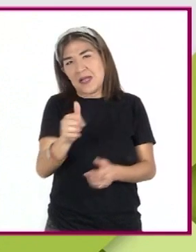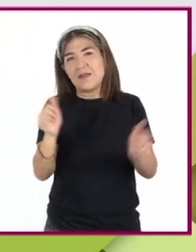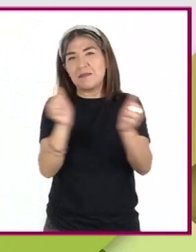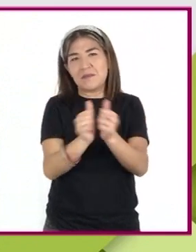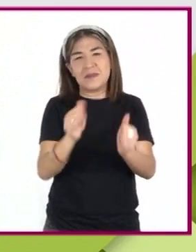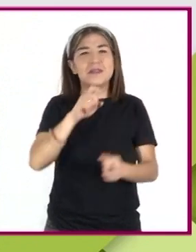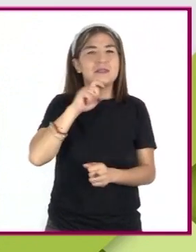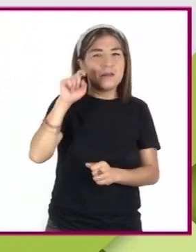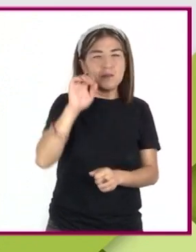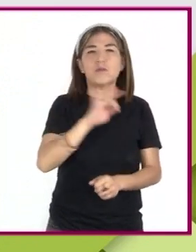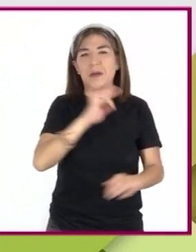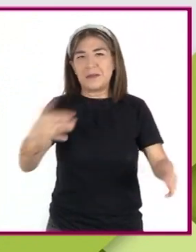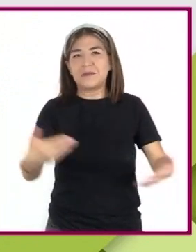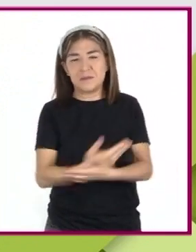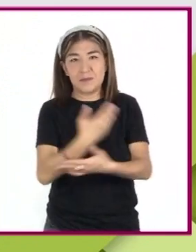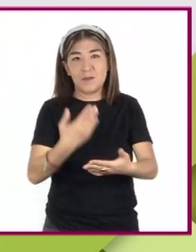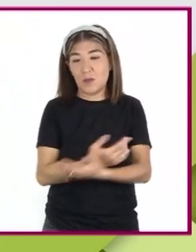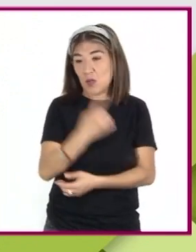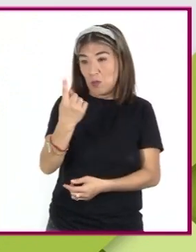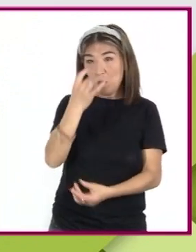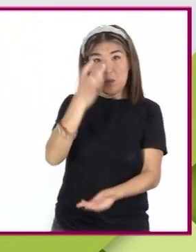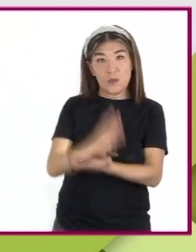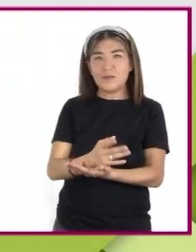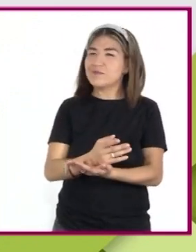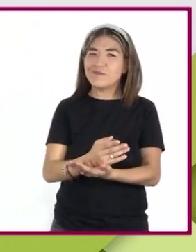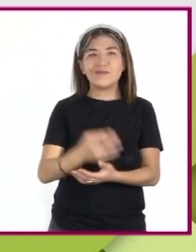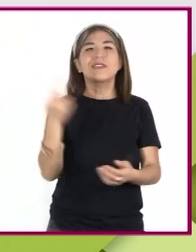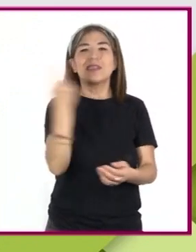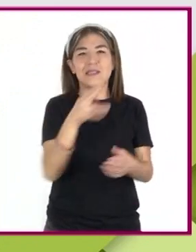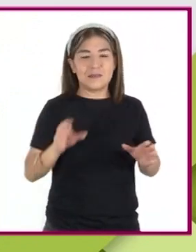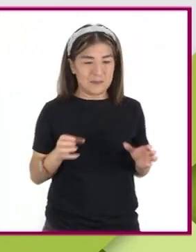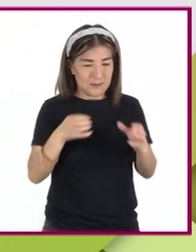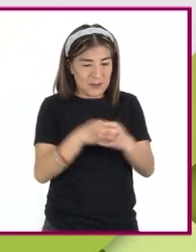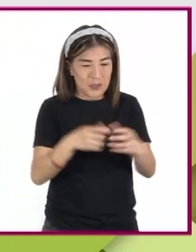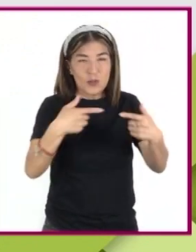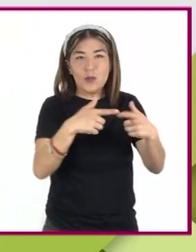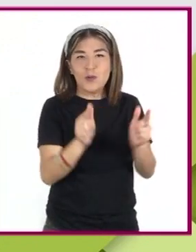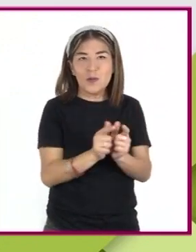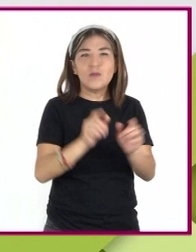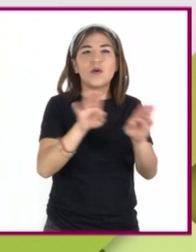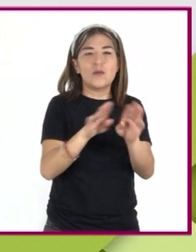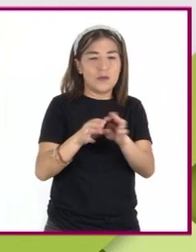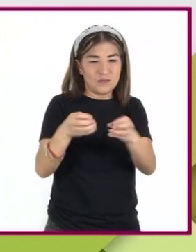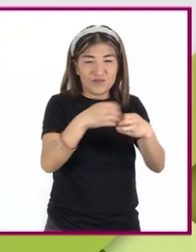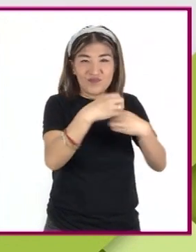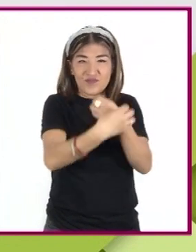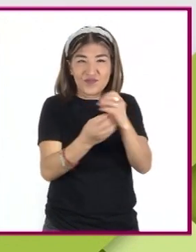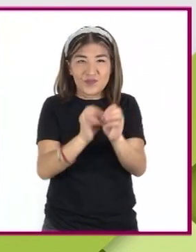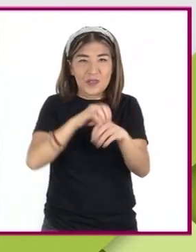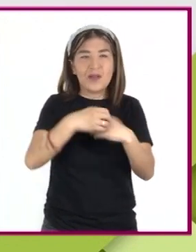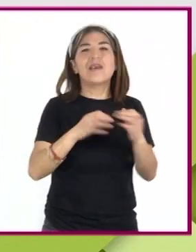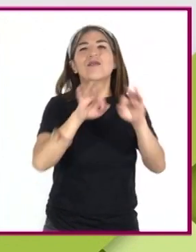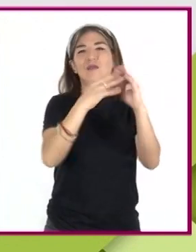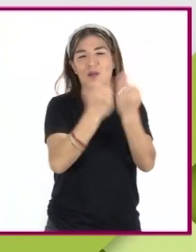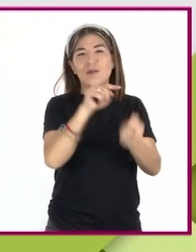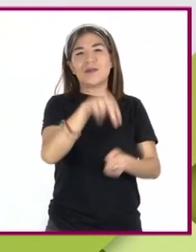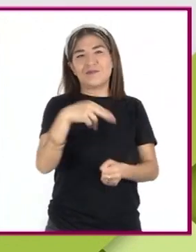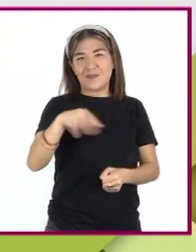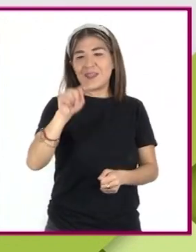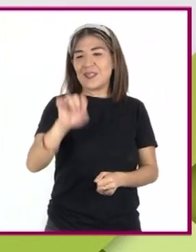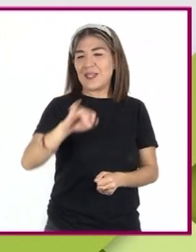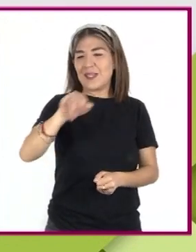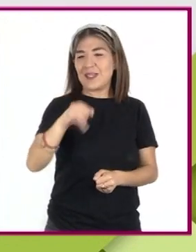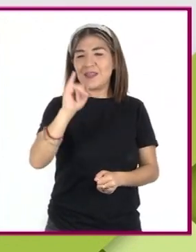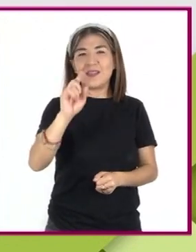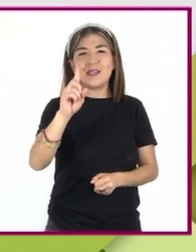No pueden funcionar de forma independiente, por lo que cada grupo de células forma un tejido. Los